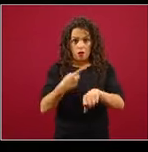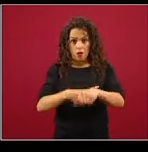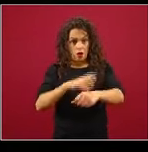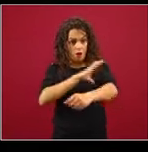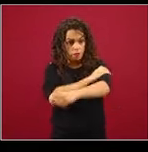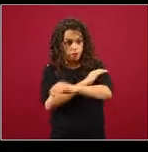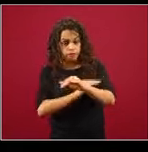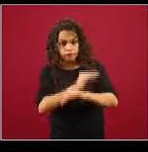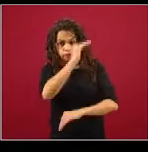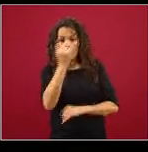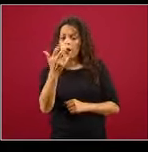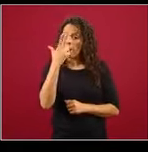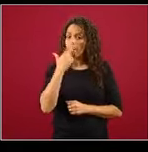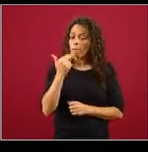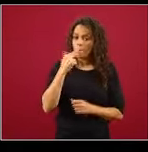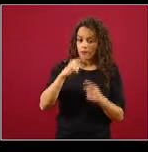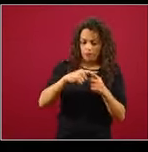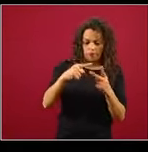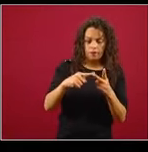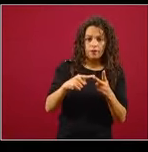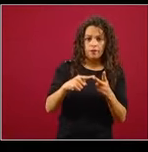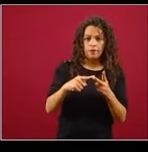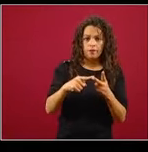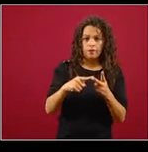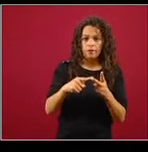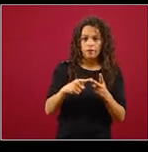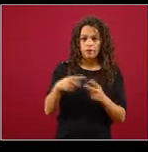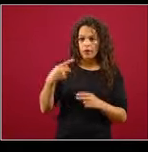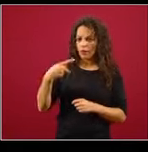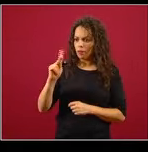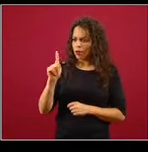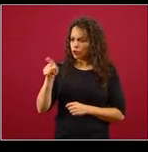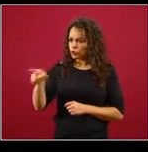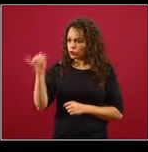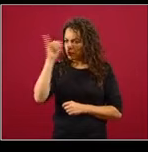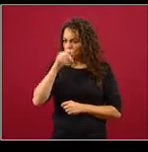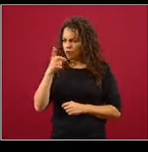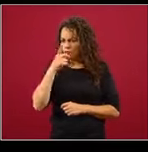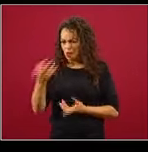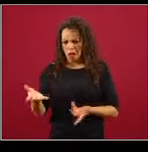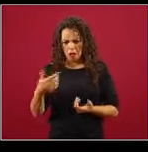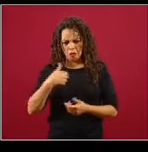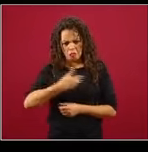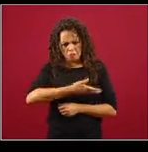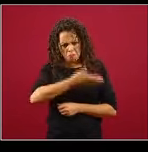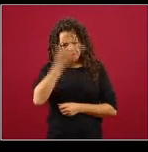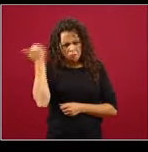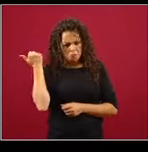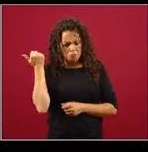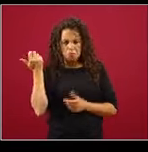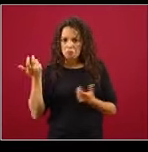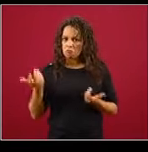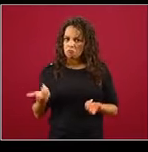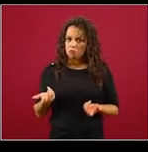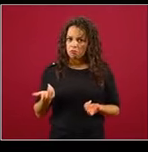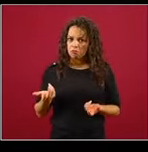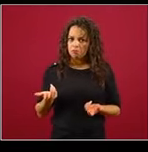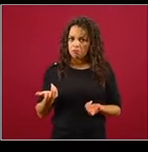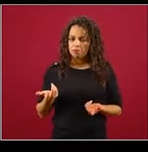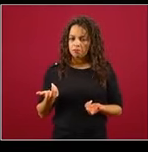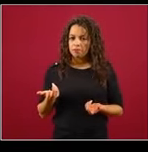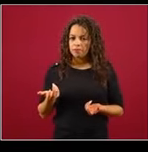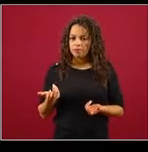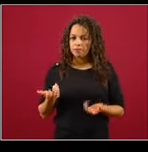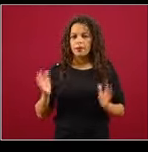jefes inmediatos dicen que no tienen el conocimiento al respecto de que tienen que, primero, tienen